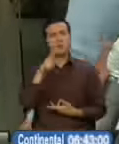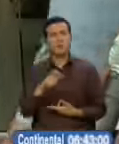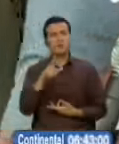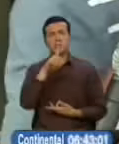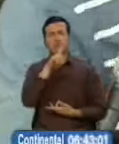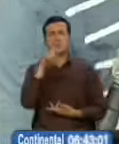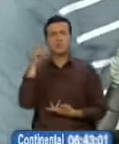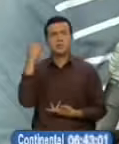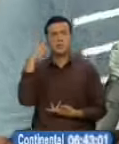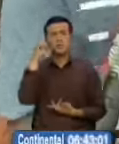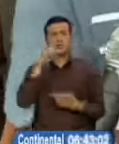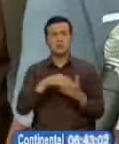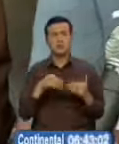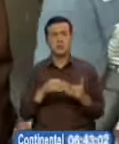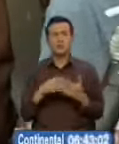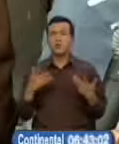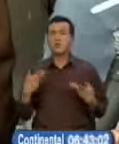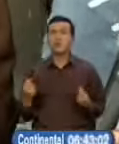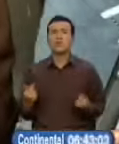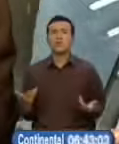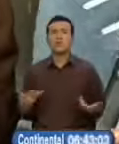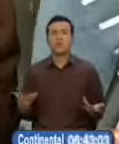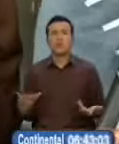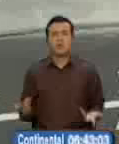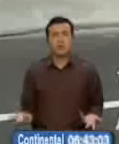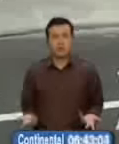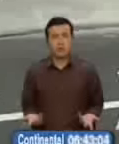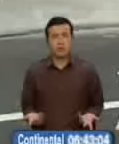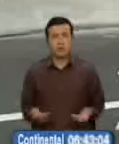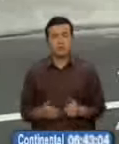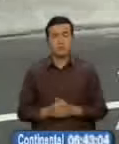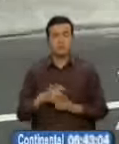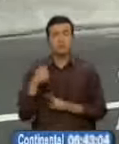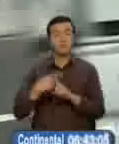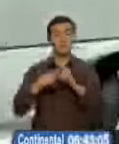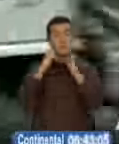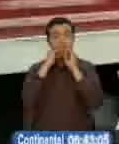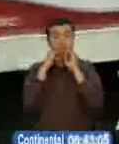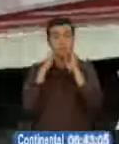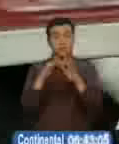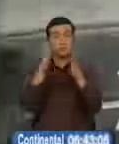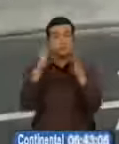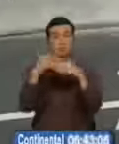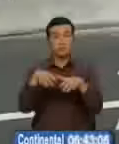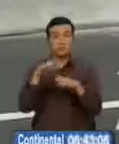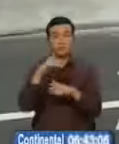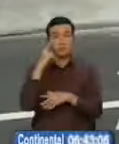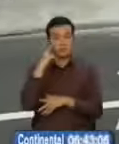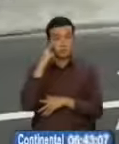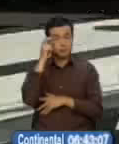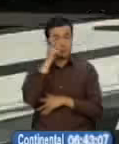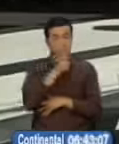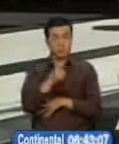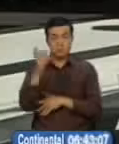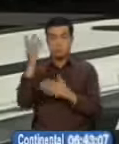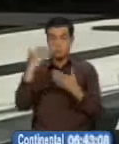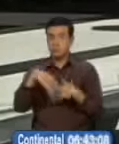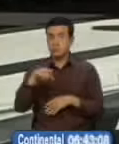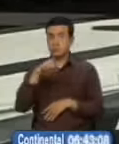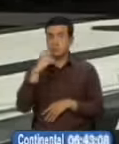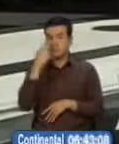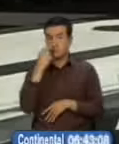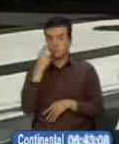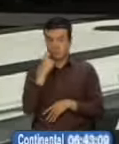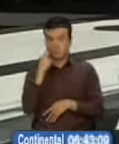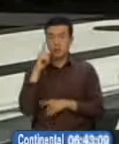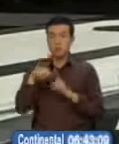100 millones de dólares? ¿Dónde está la plata, señor? En el mes de septiembre concluirá la respectiva instrucción fiscal y se determinará si se